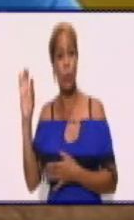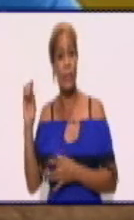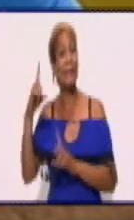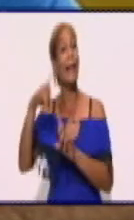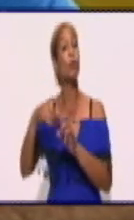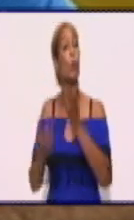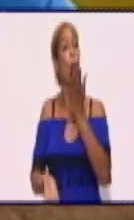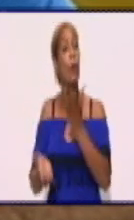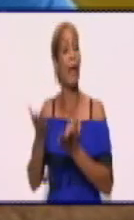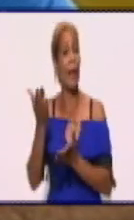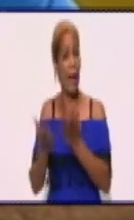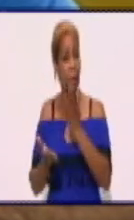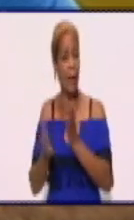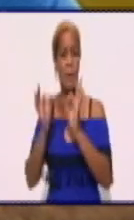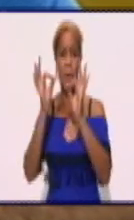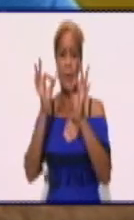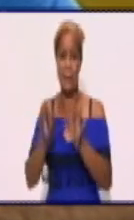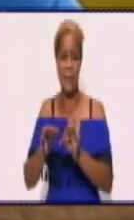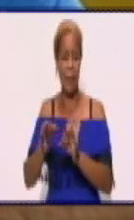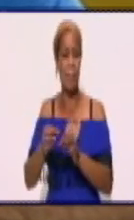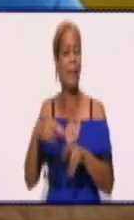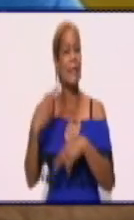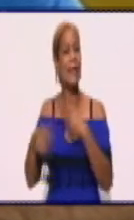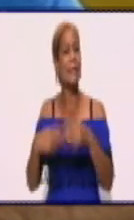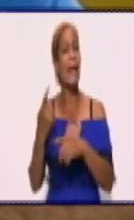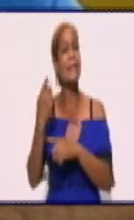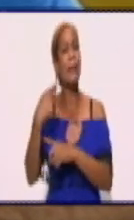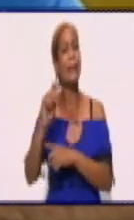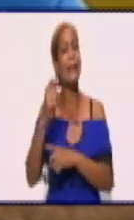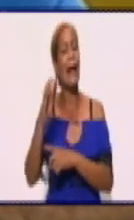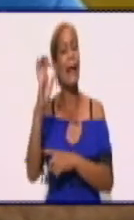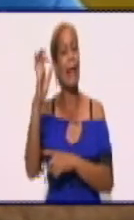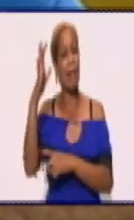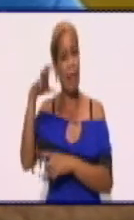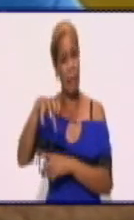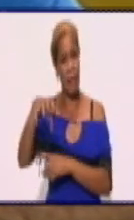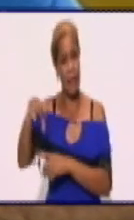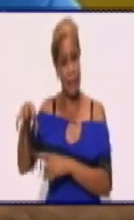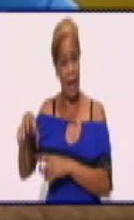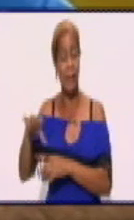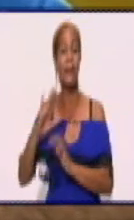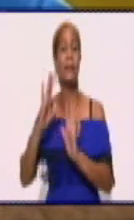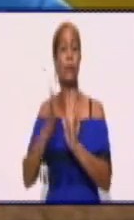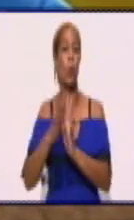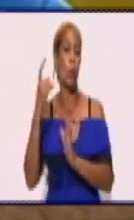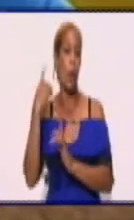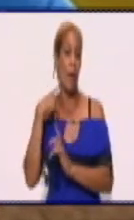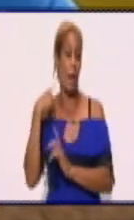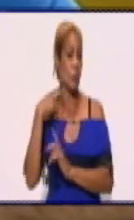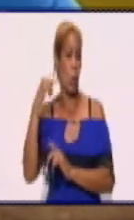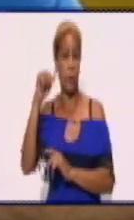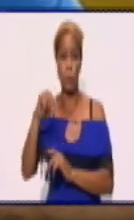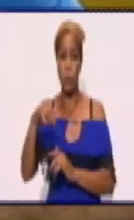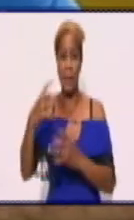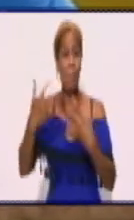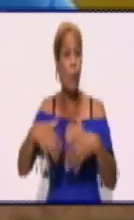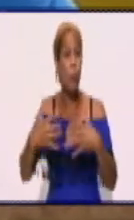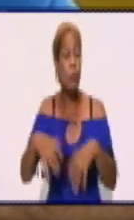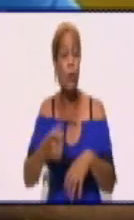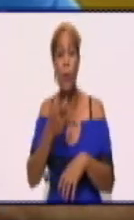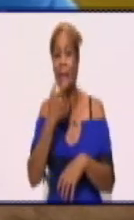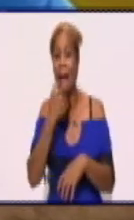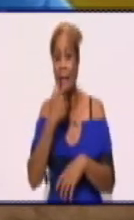participábamos todos los sábados en las ferias que se hacían en los municipios durante todo el año, la producción ha sido cero. No hemos podido